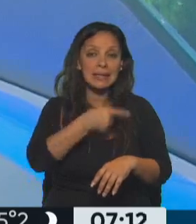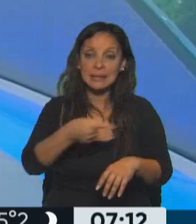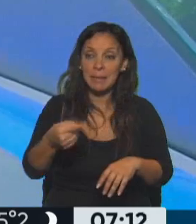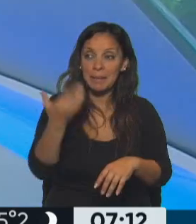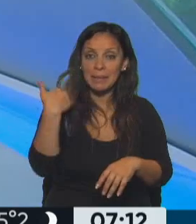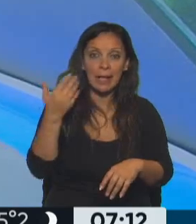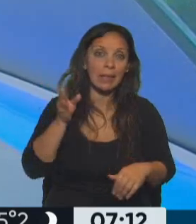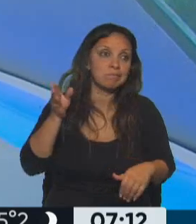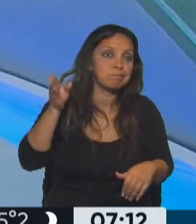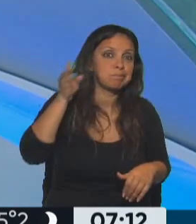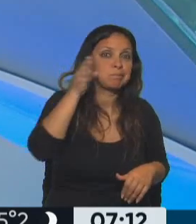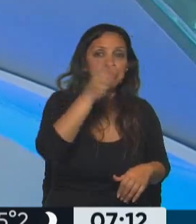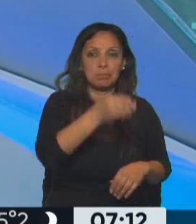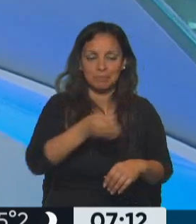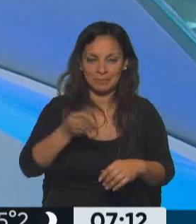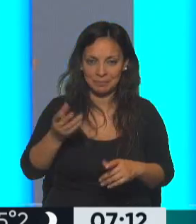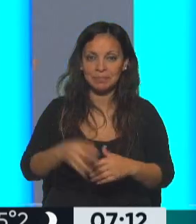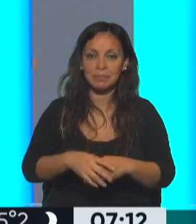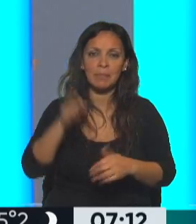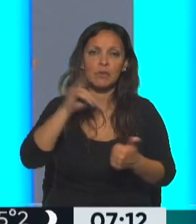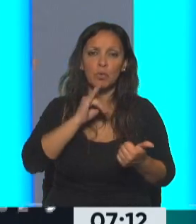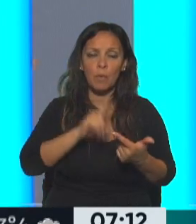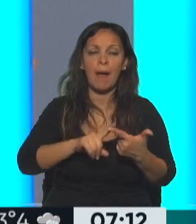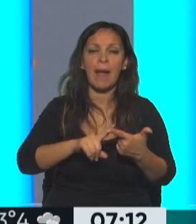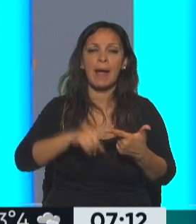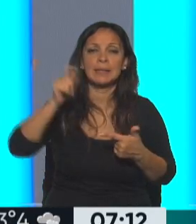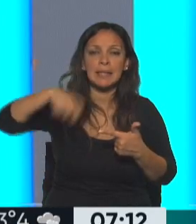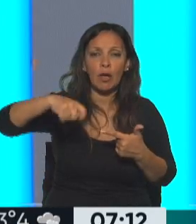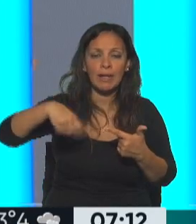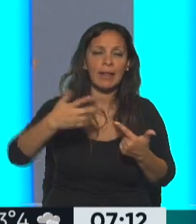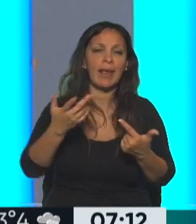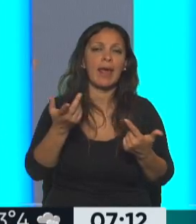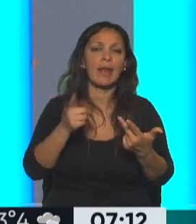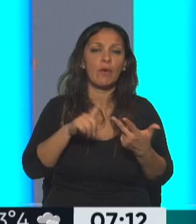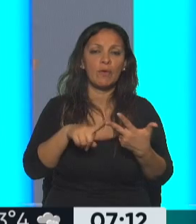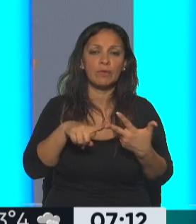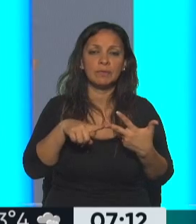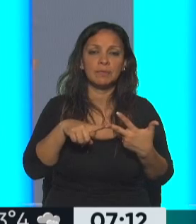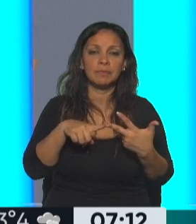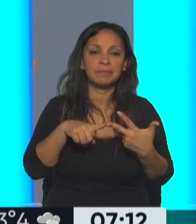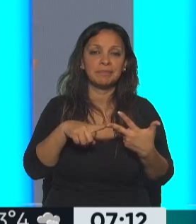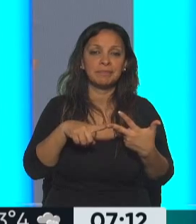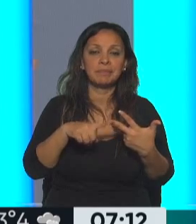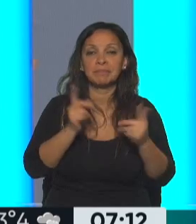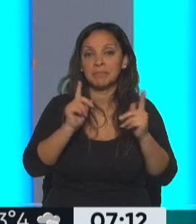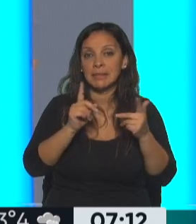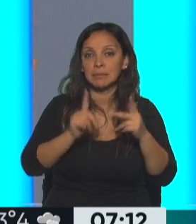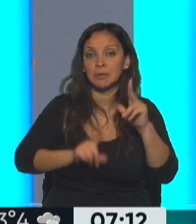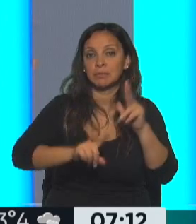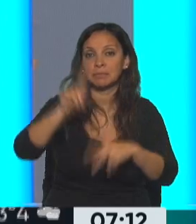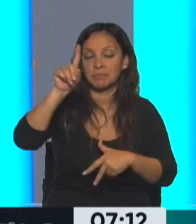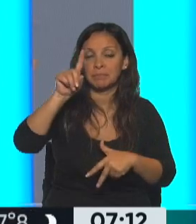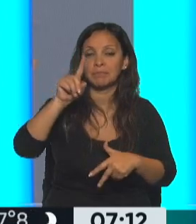fue recorrer buena parte del país. Decíamos, visitó Tucumán, visitó Santiago del Estero, bueno, estuvo en el norte de